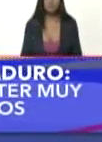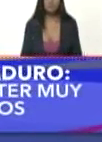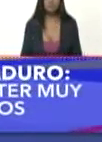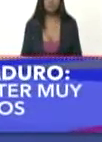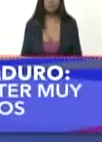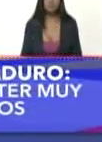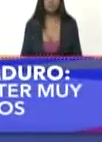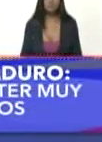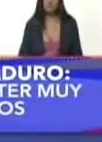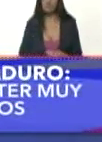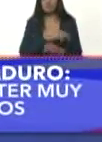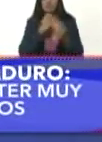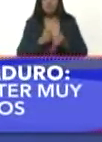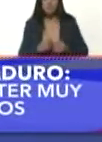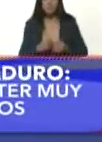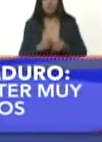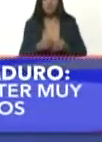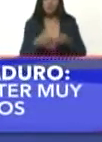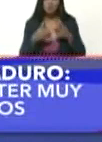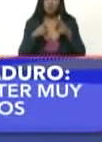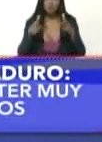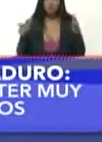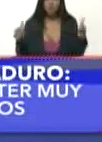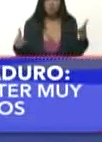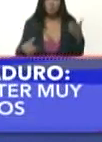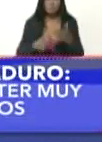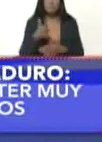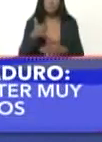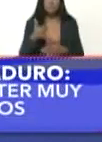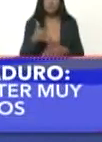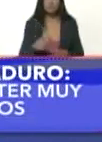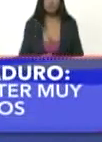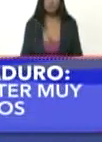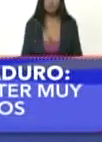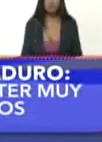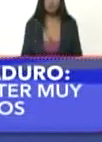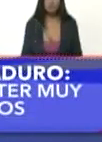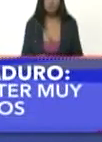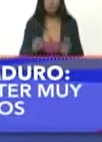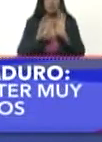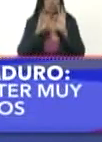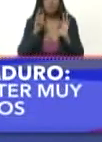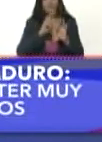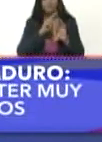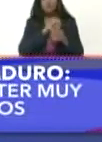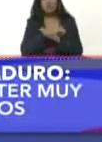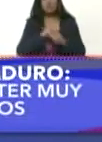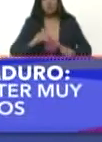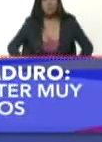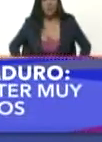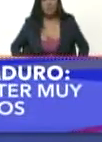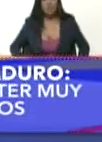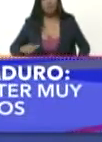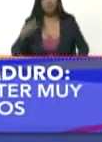del fortalecimiento, de la expansión de una Fuerza Armada Nacional Bolivariana